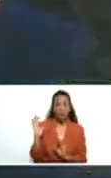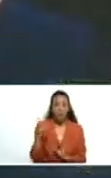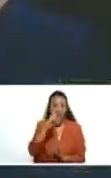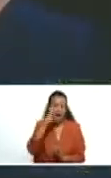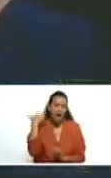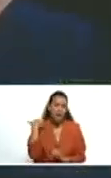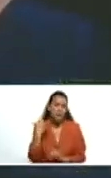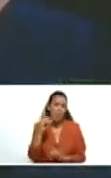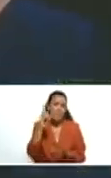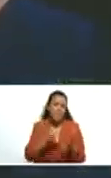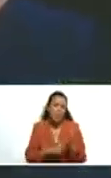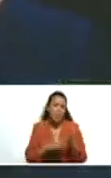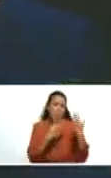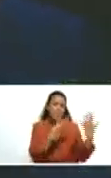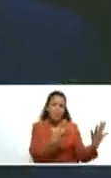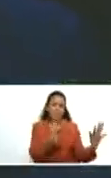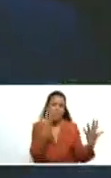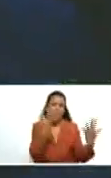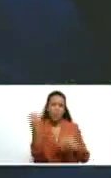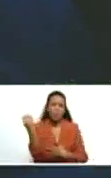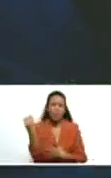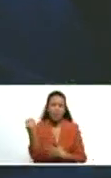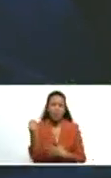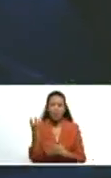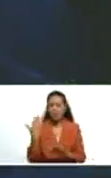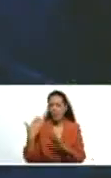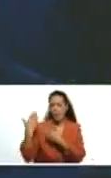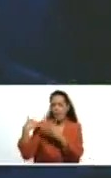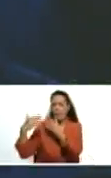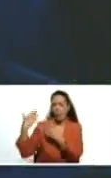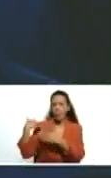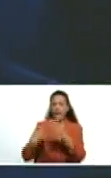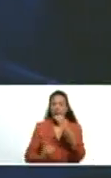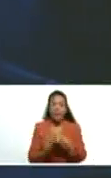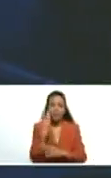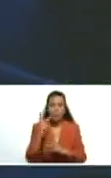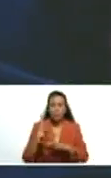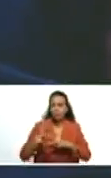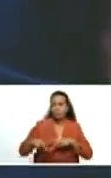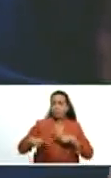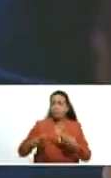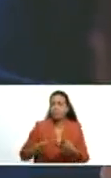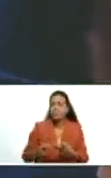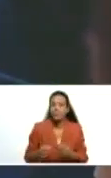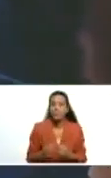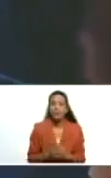años 80, de brega, de creación.